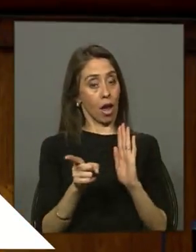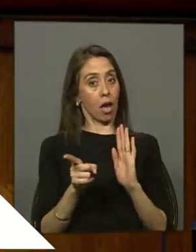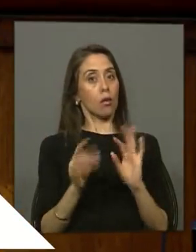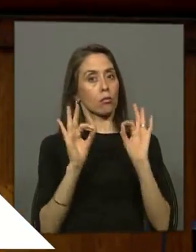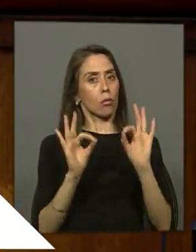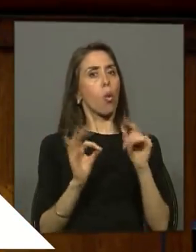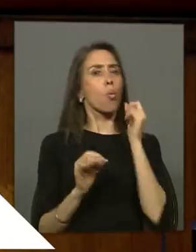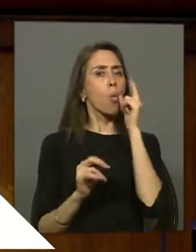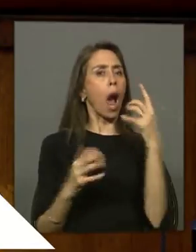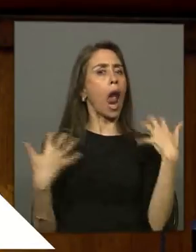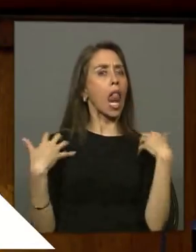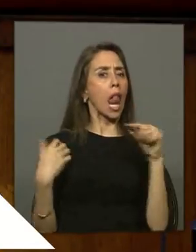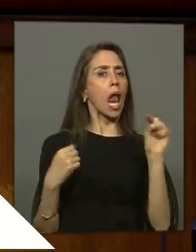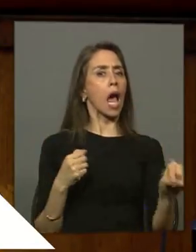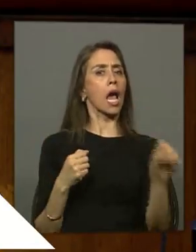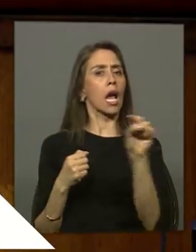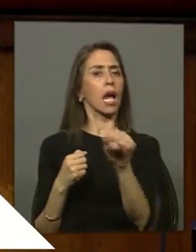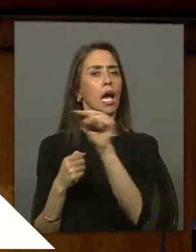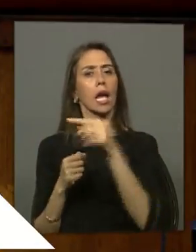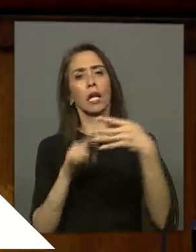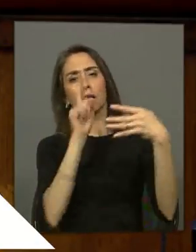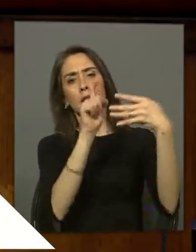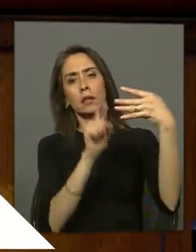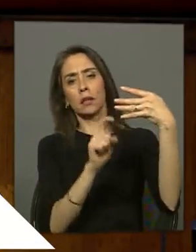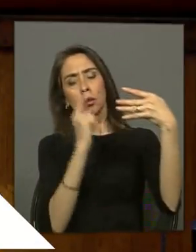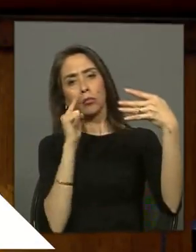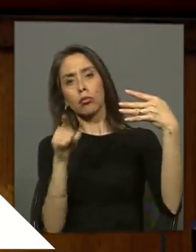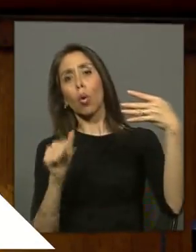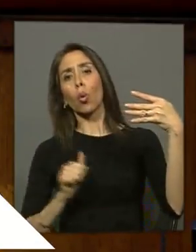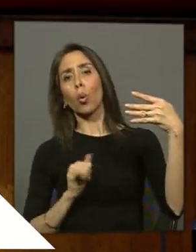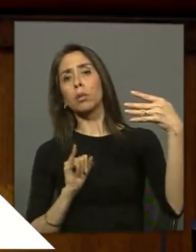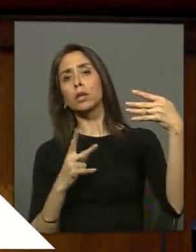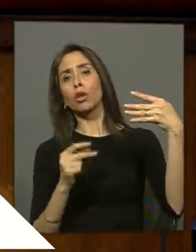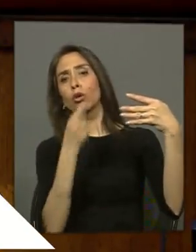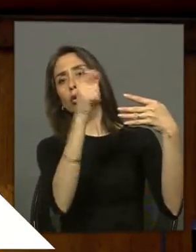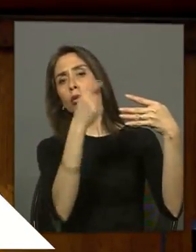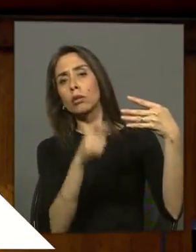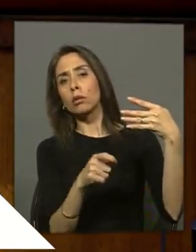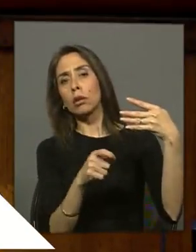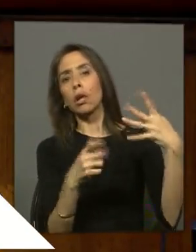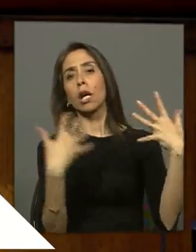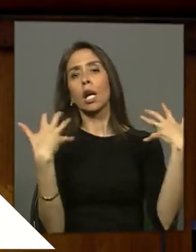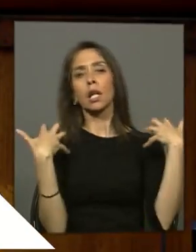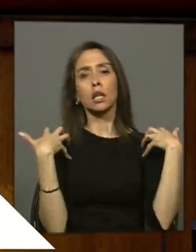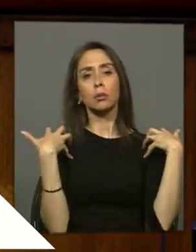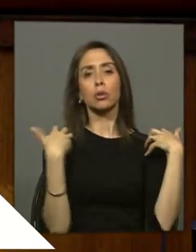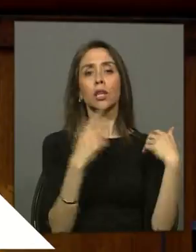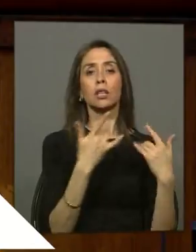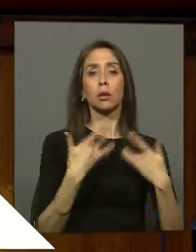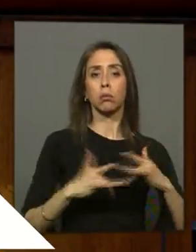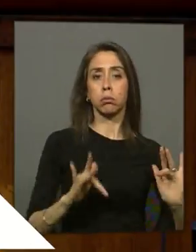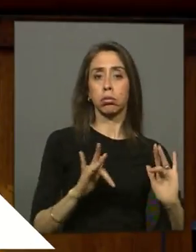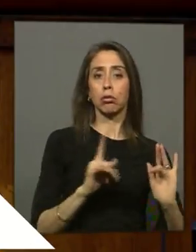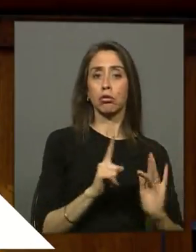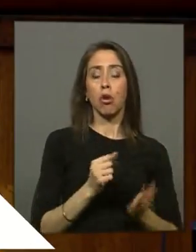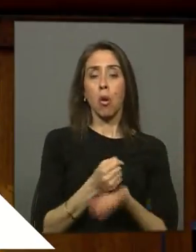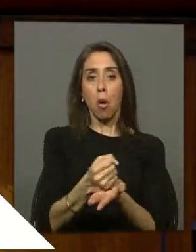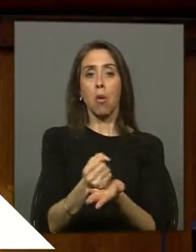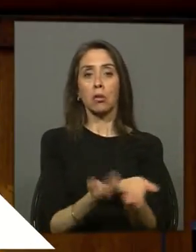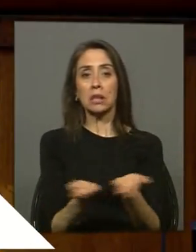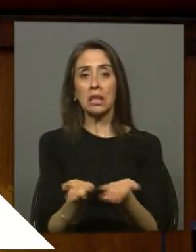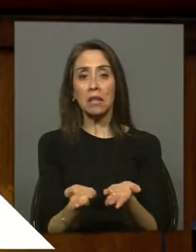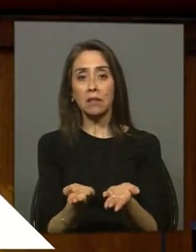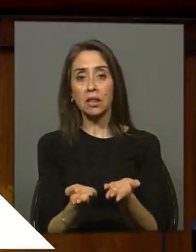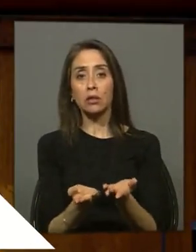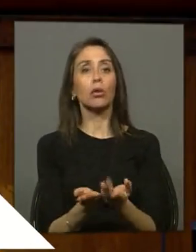definidos sus funciones sean verificables y la eventual radicación de responsabilidad por negligencia y falta de servicios sea